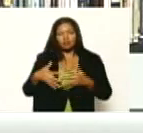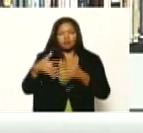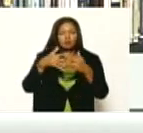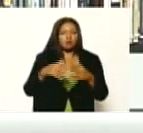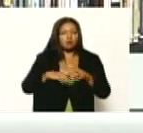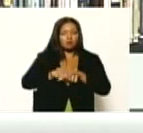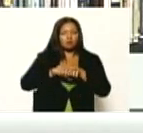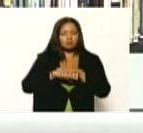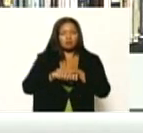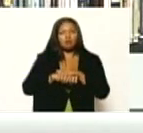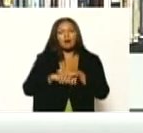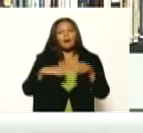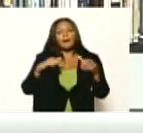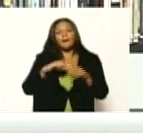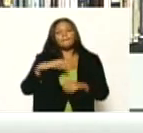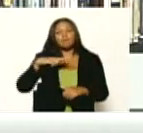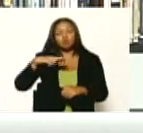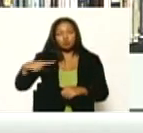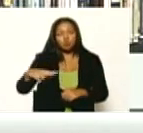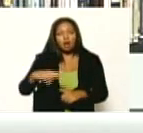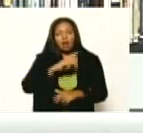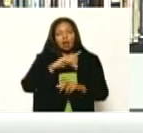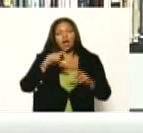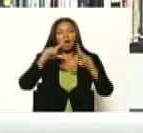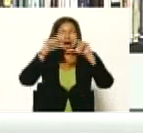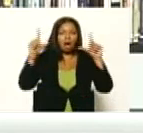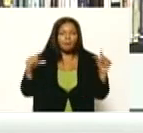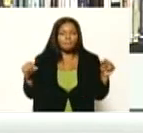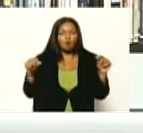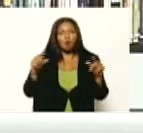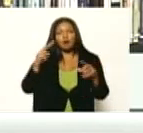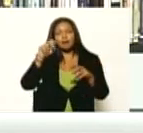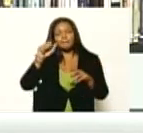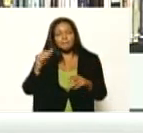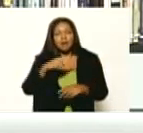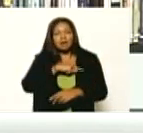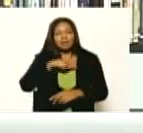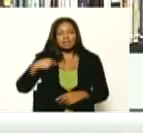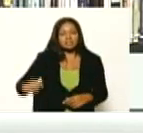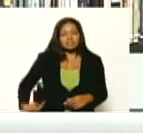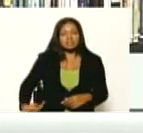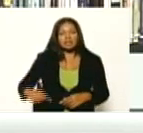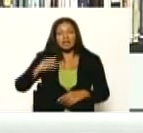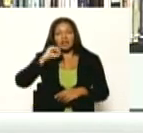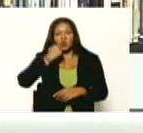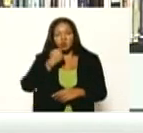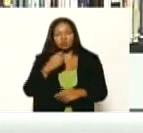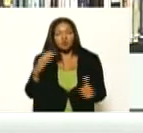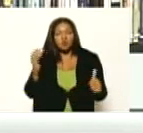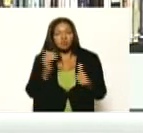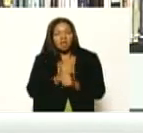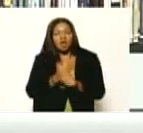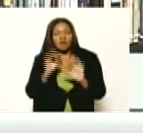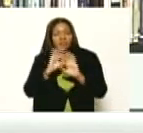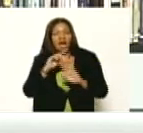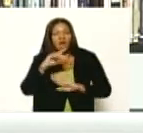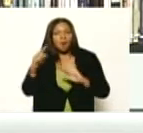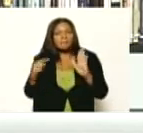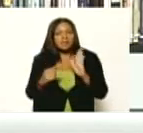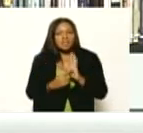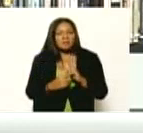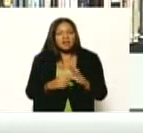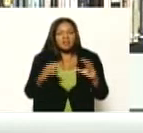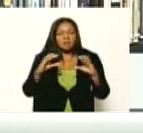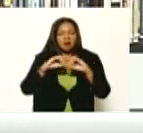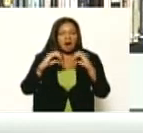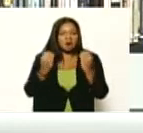Reino Unido, Portugal, Suiza, Japón, Polonia, Nepal, Rusia y China, aunque todavía no se ha catalogado totalmente por la